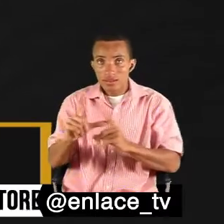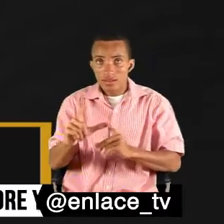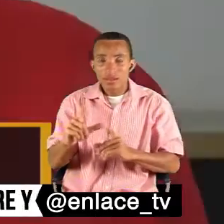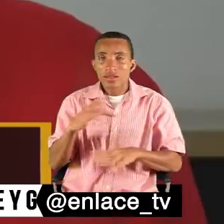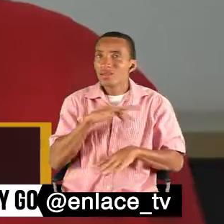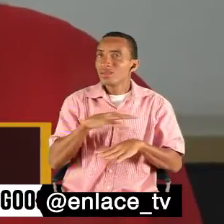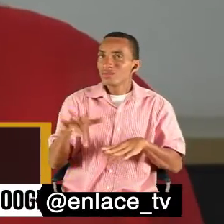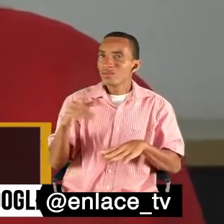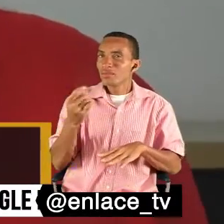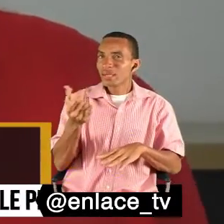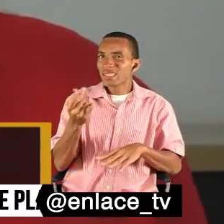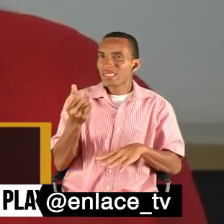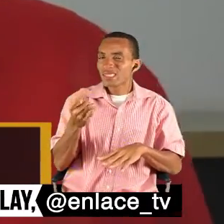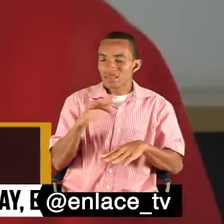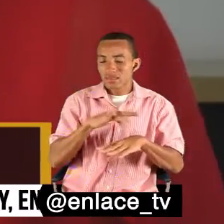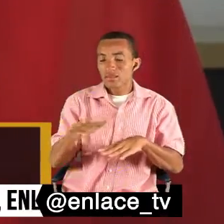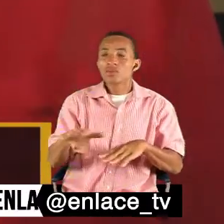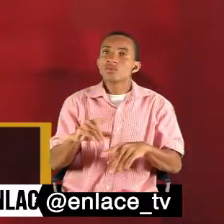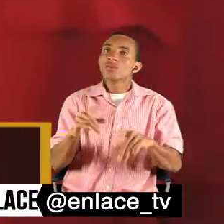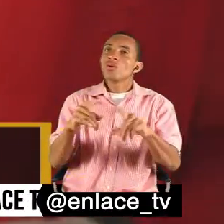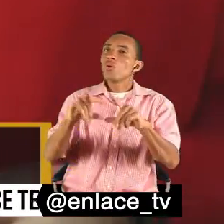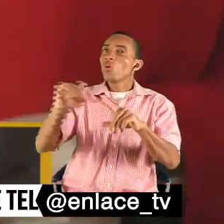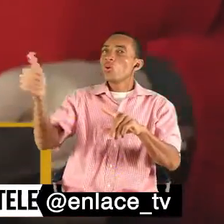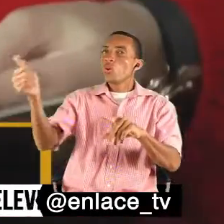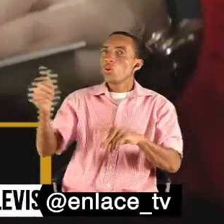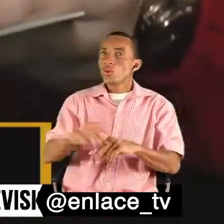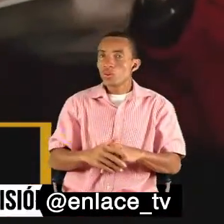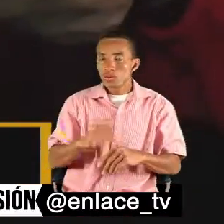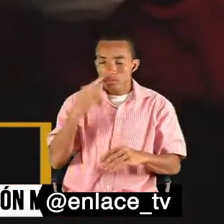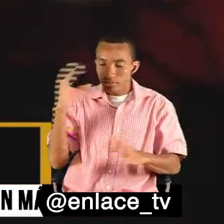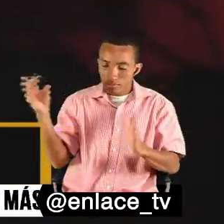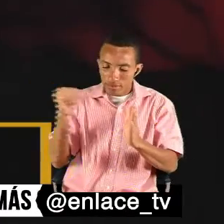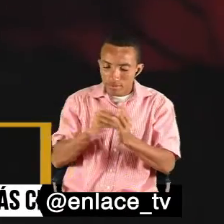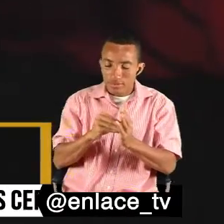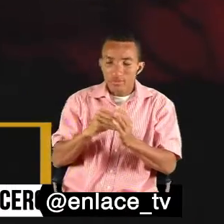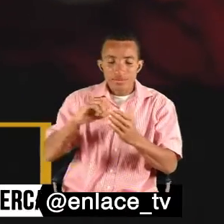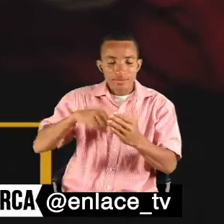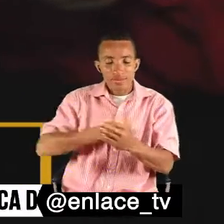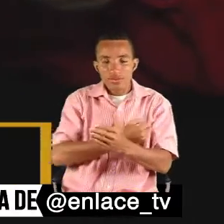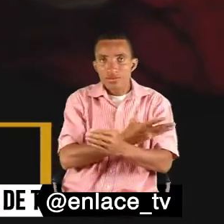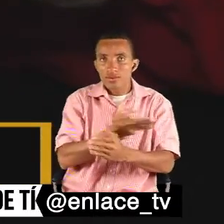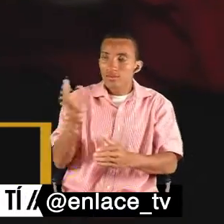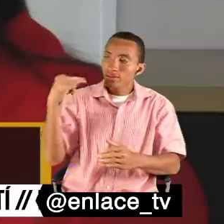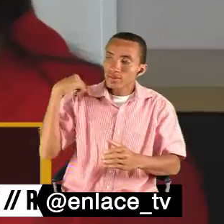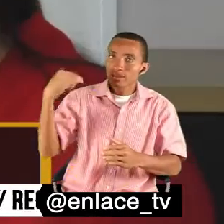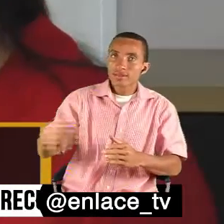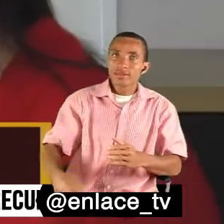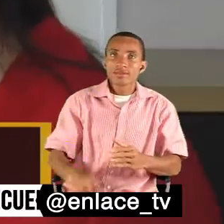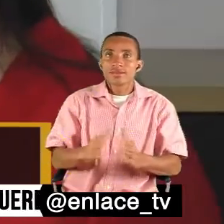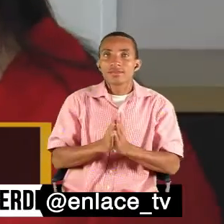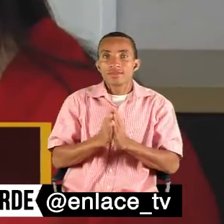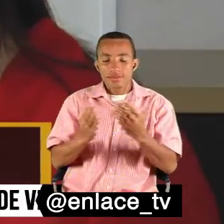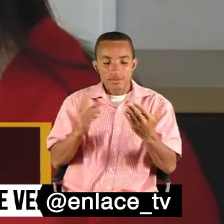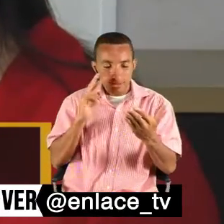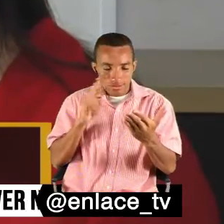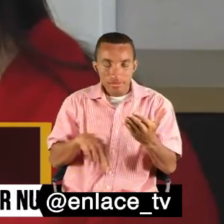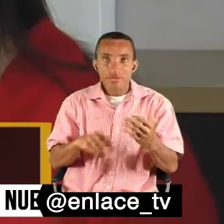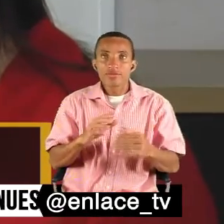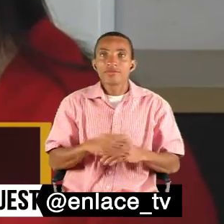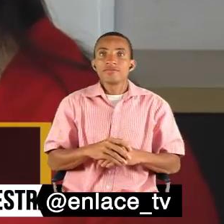sino de historias que tomo de otros y las plasmo en poemas. Entonces es un libro muy variado y muy divertido de leer. Como es un recital,